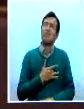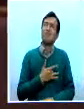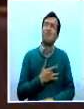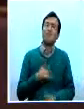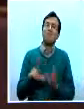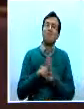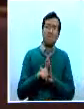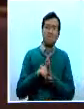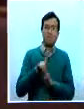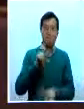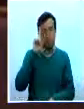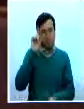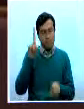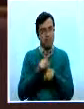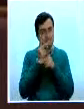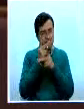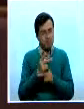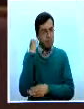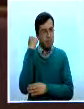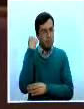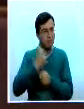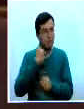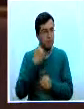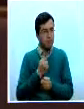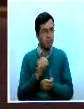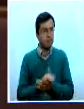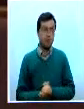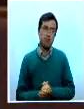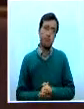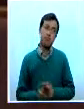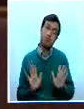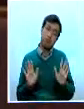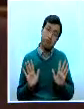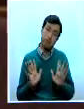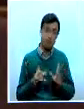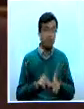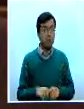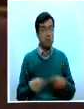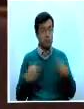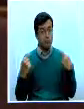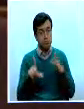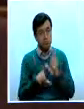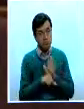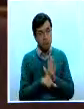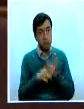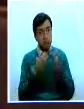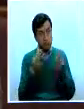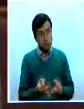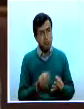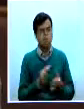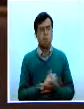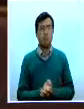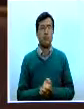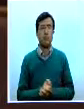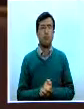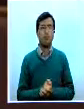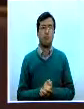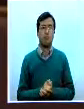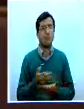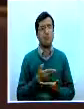definitivamente protege y ampara los derechos de los trabajadores y los que se oponen a la ley que coincidencialmente hace que